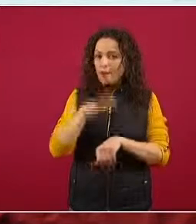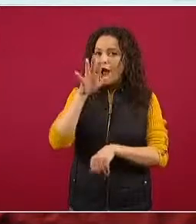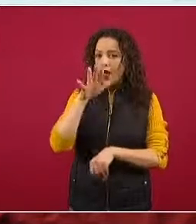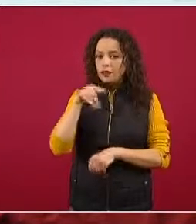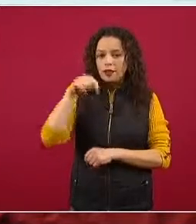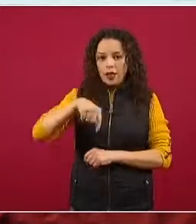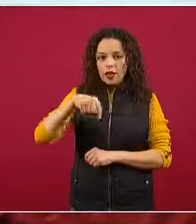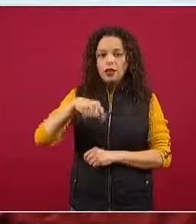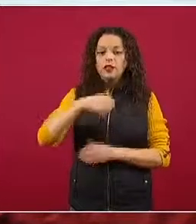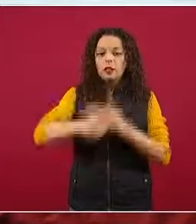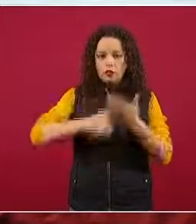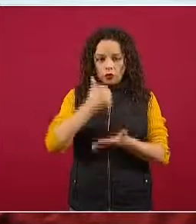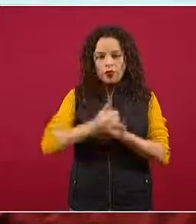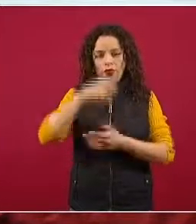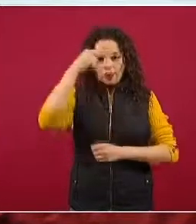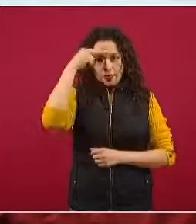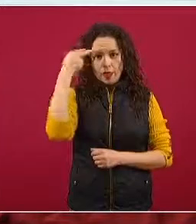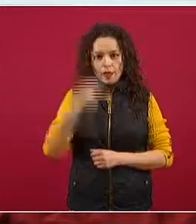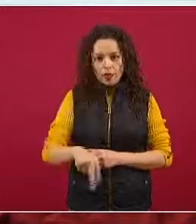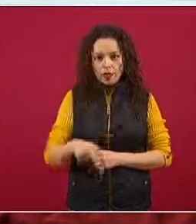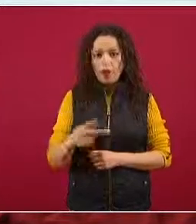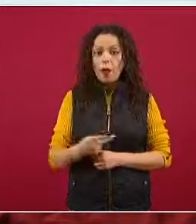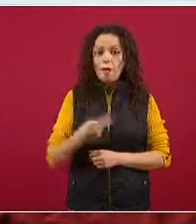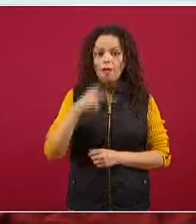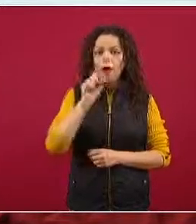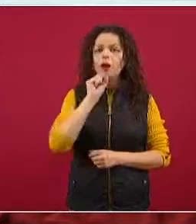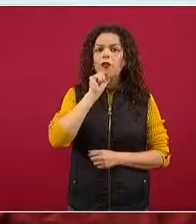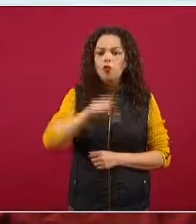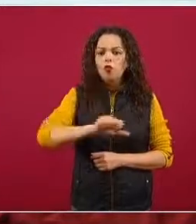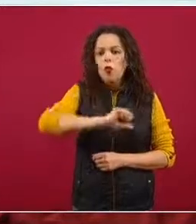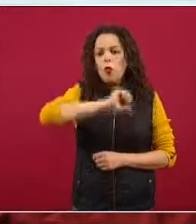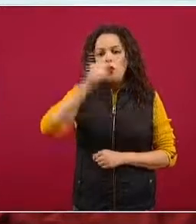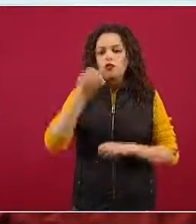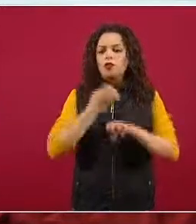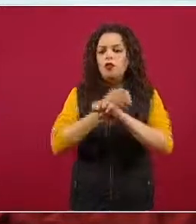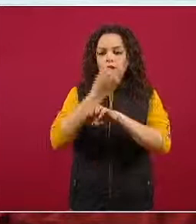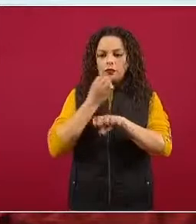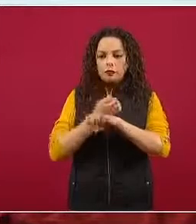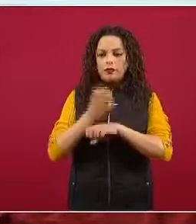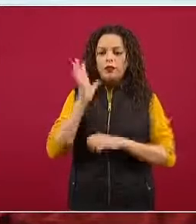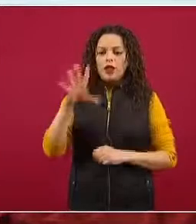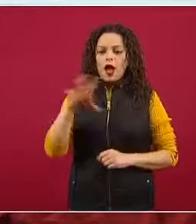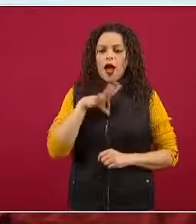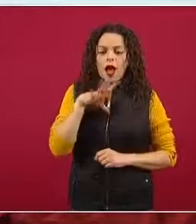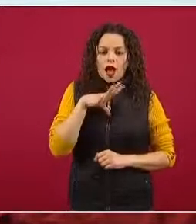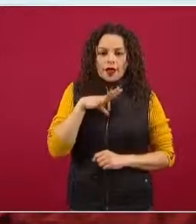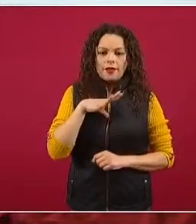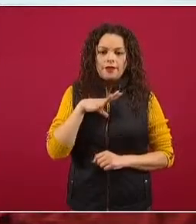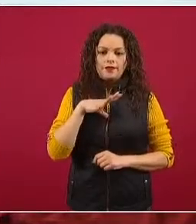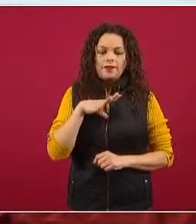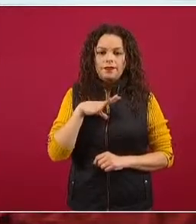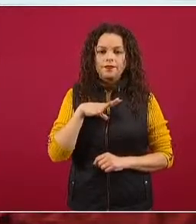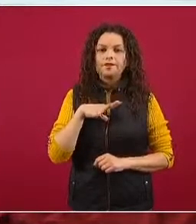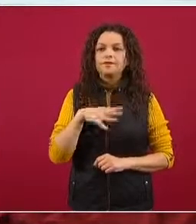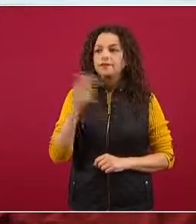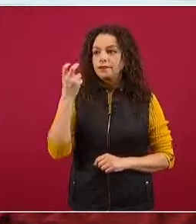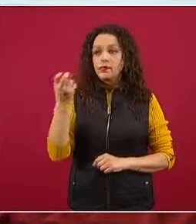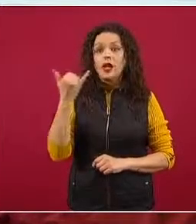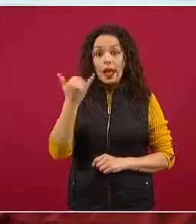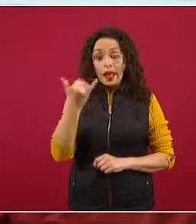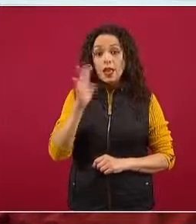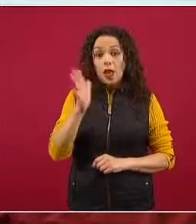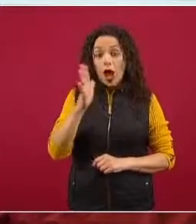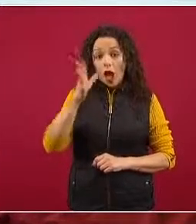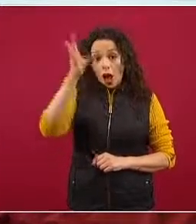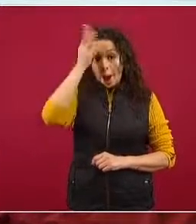en la Ciudad de México, pero también otras entidades federativas que ya tienen disponibilidad y capacitación para